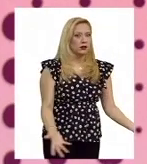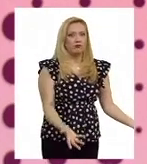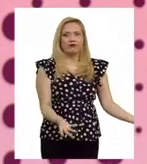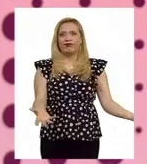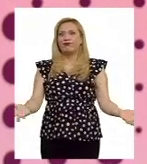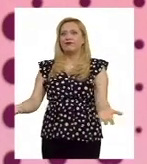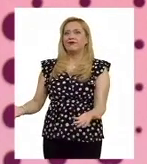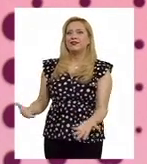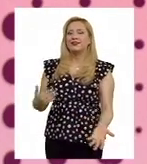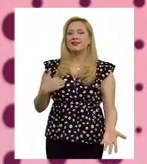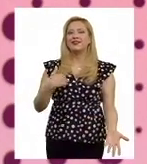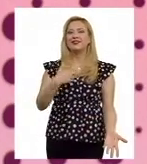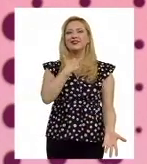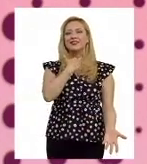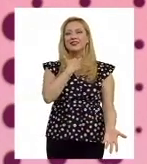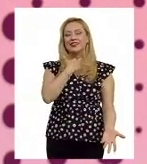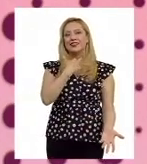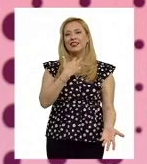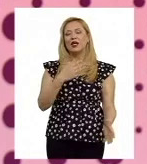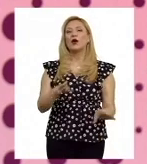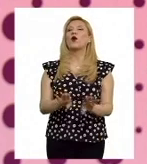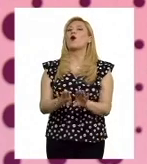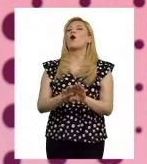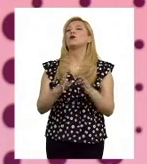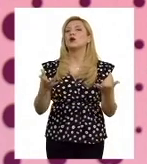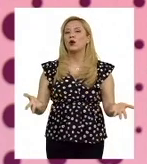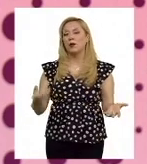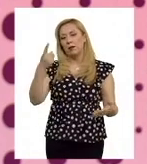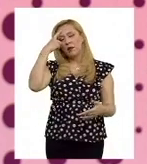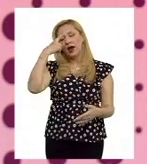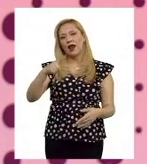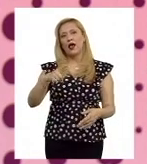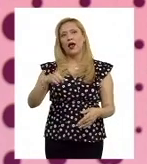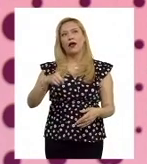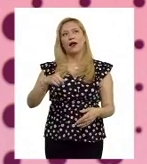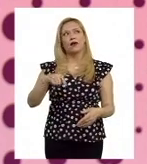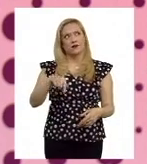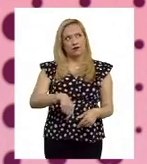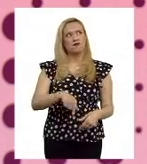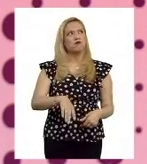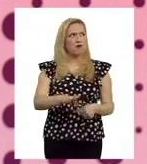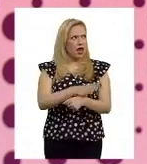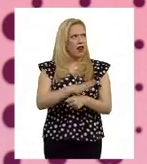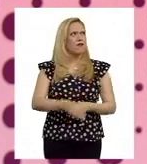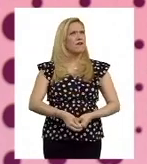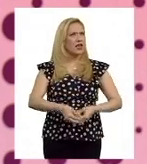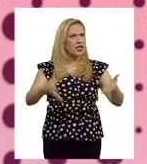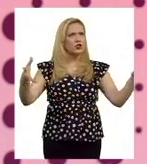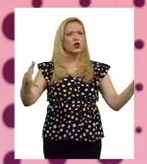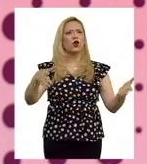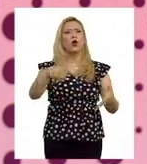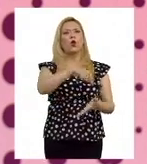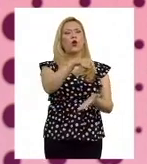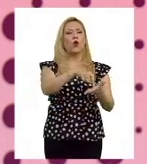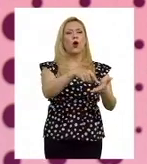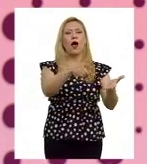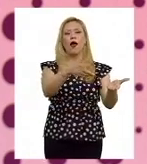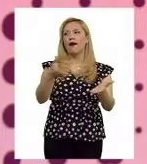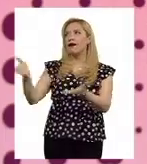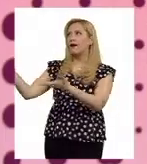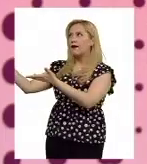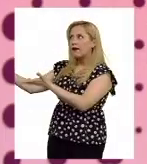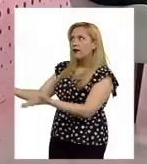de estas personas e integrarlas socialmente en beneficio, evidentemente, también de las comunidades que los